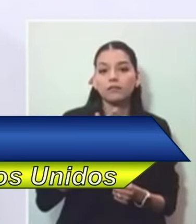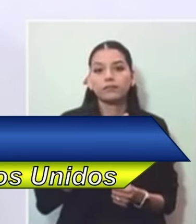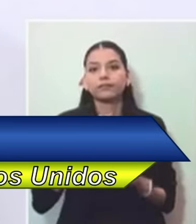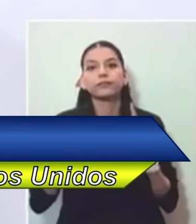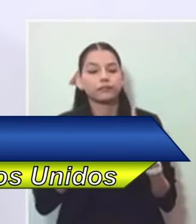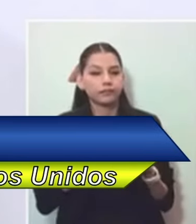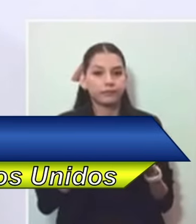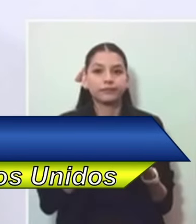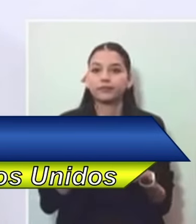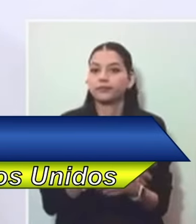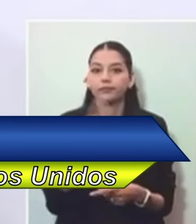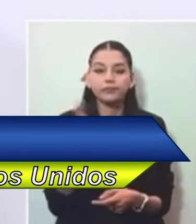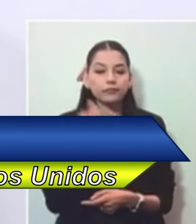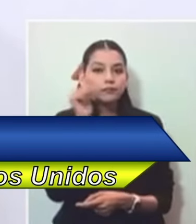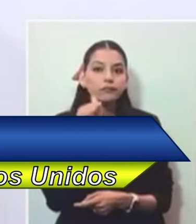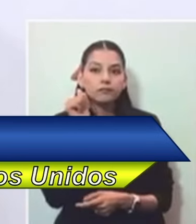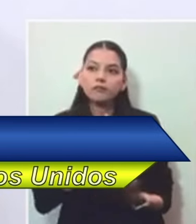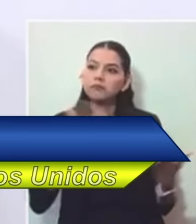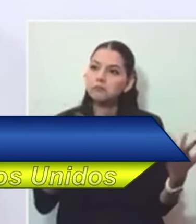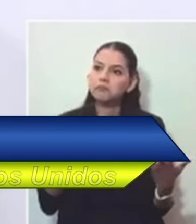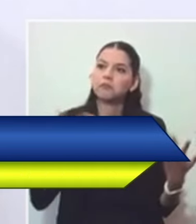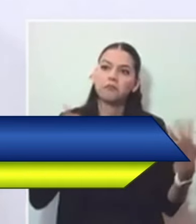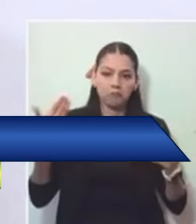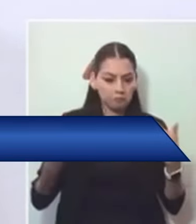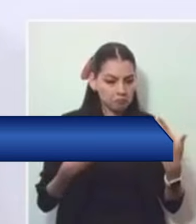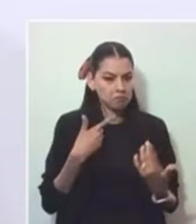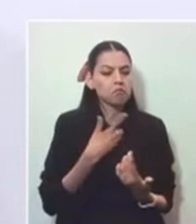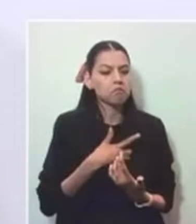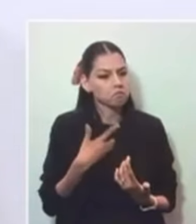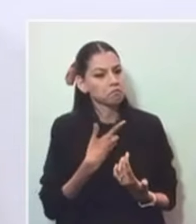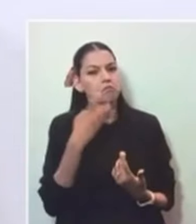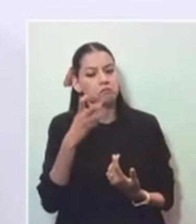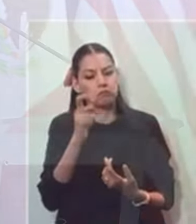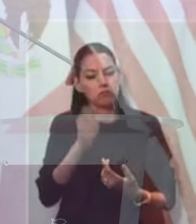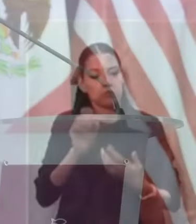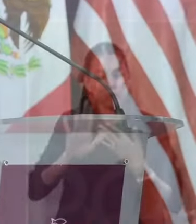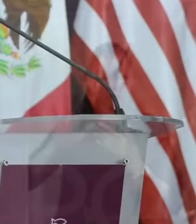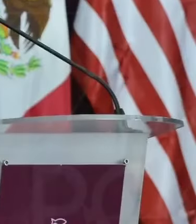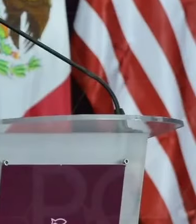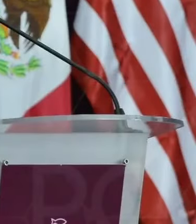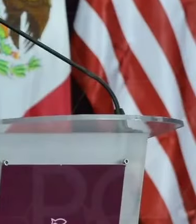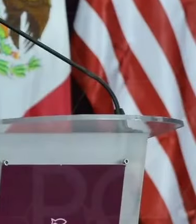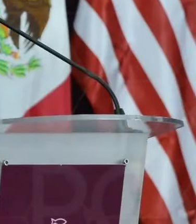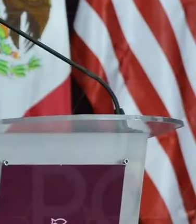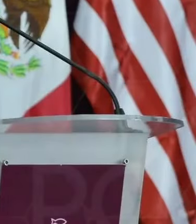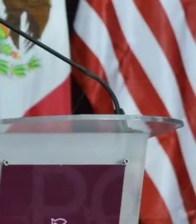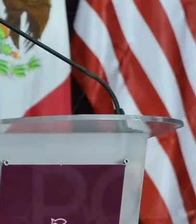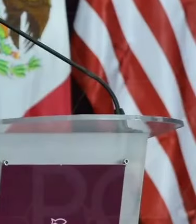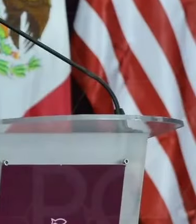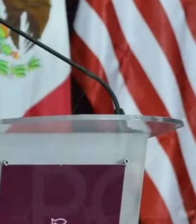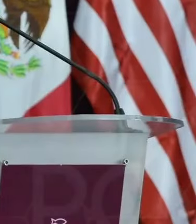éxito, porque siempre lo que hacemos con el optimismo va a ser un compromiso de trabajo. En Urbis TV